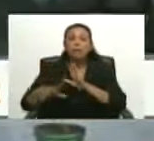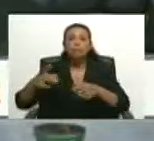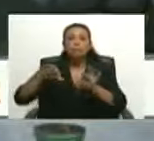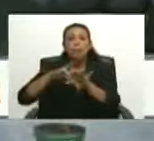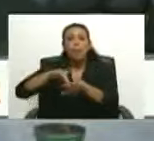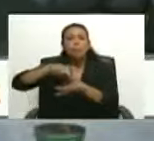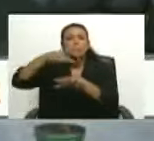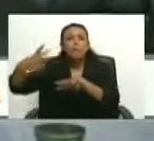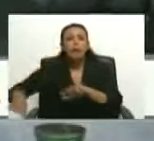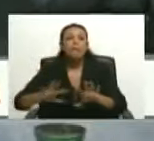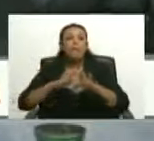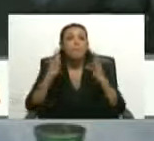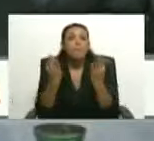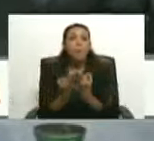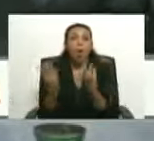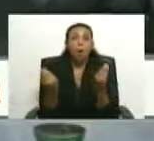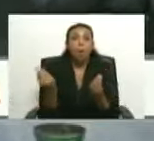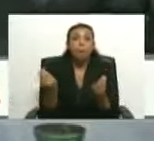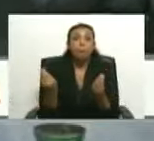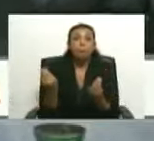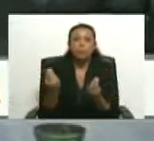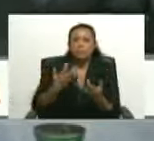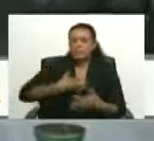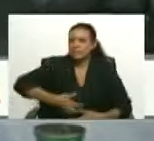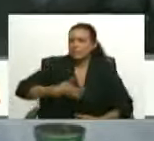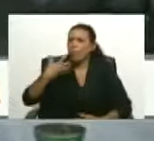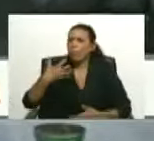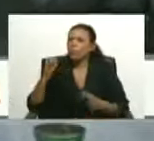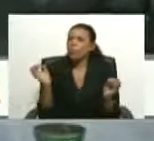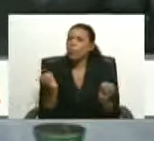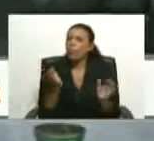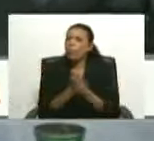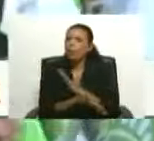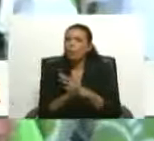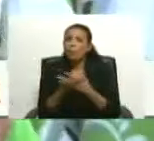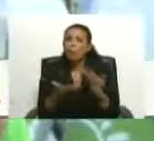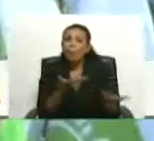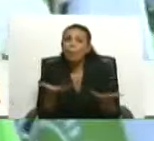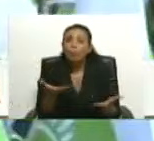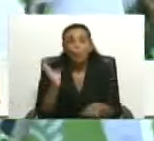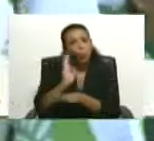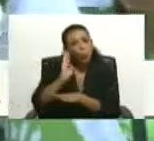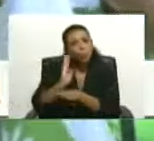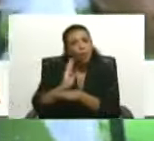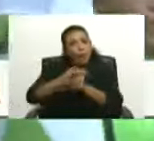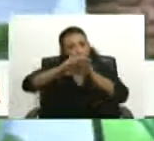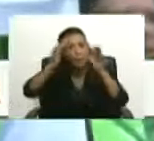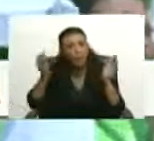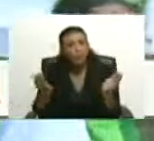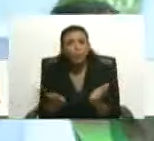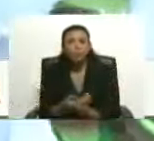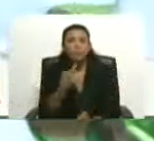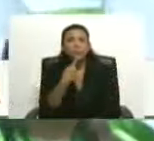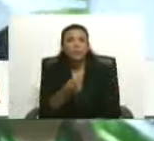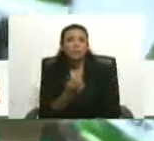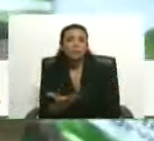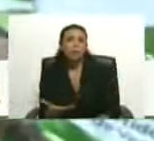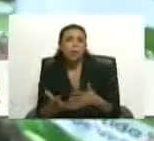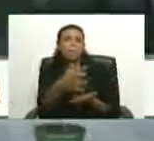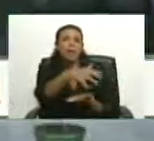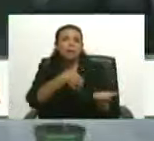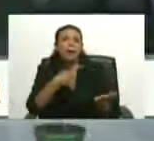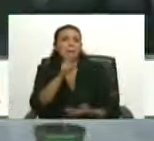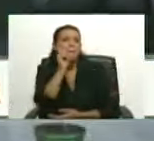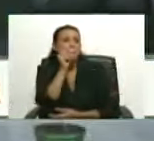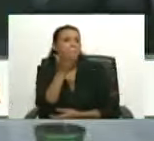la familia, entonces la familia va a tenerle rabia a la lucha por la protección de la madre tierra, porque va a decir, ella me quitó mi papá